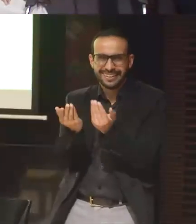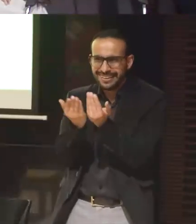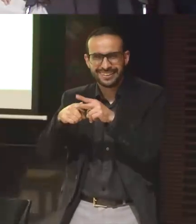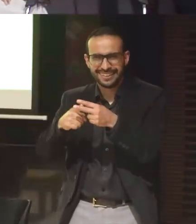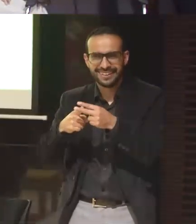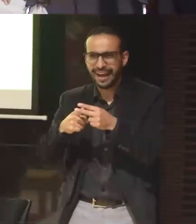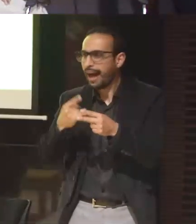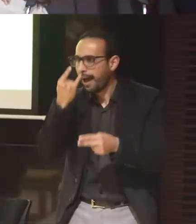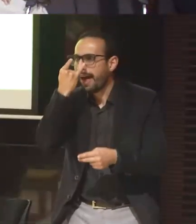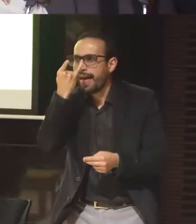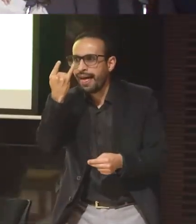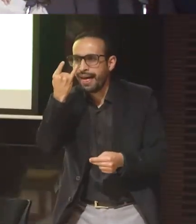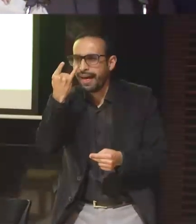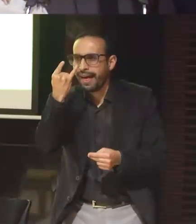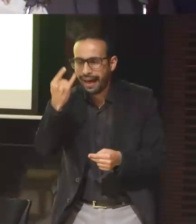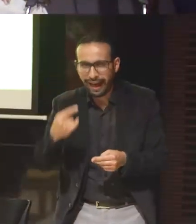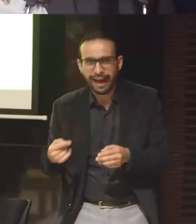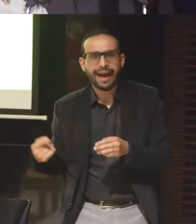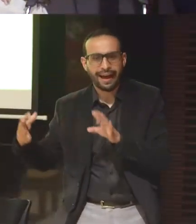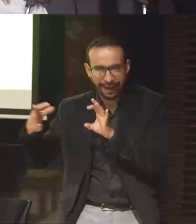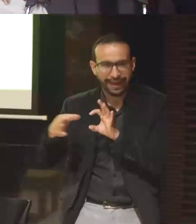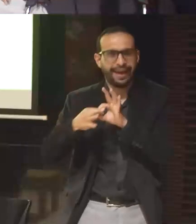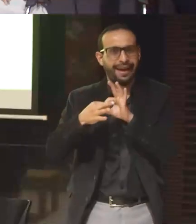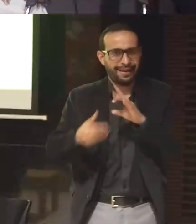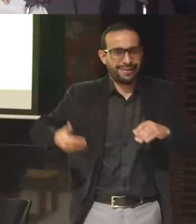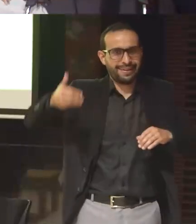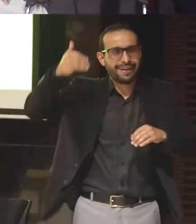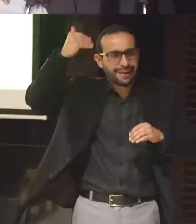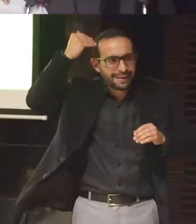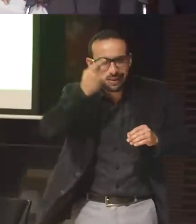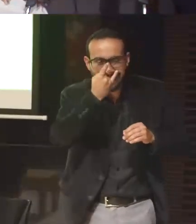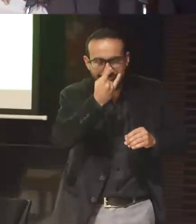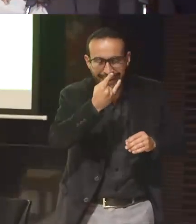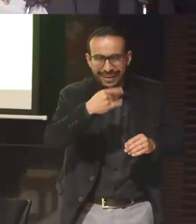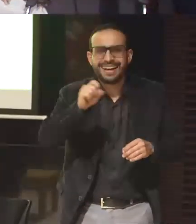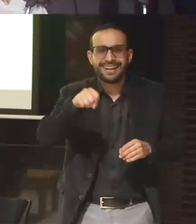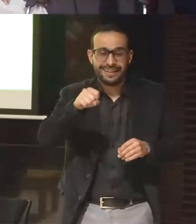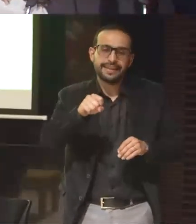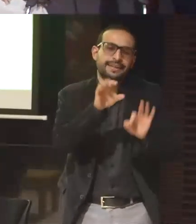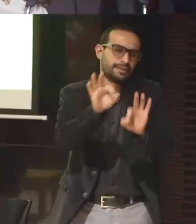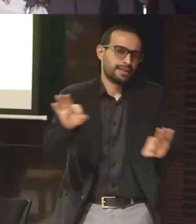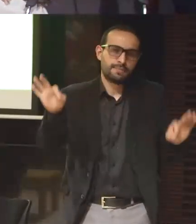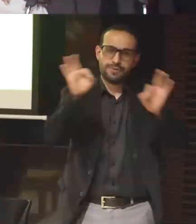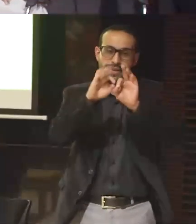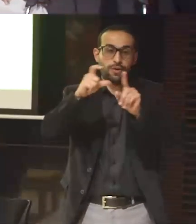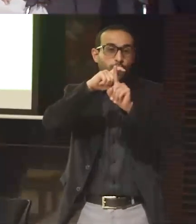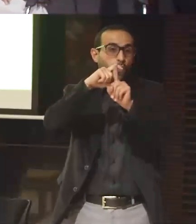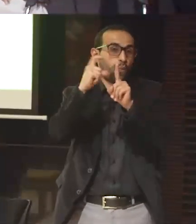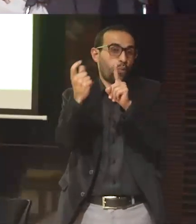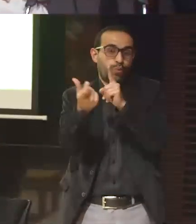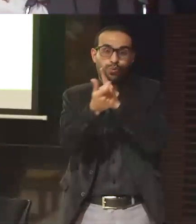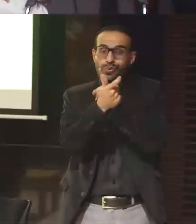presentan de ciudad, que la cultura sea el machete con el que nos estamos enfrentando.